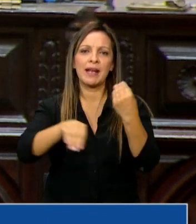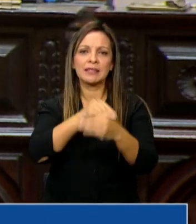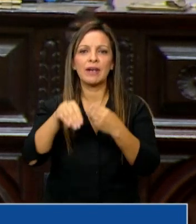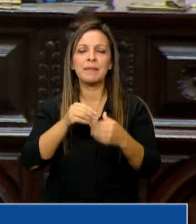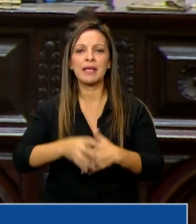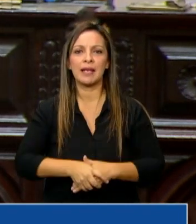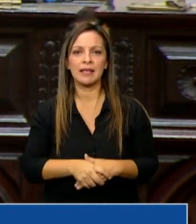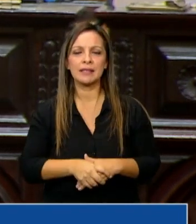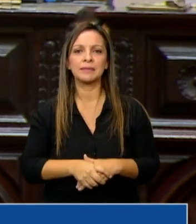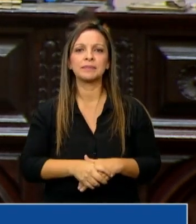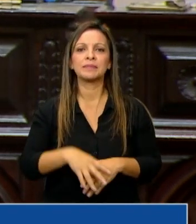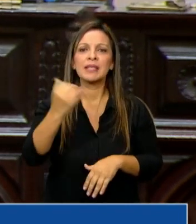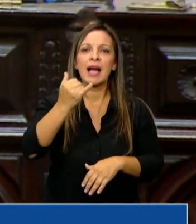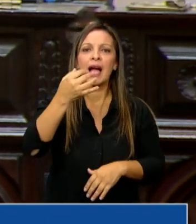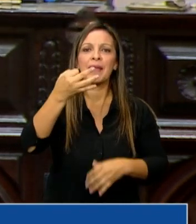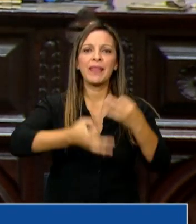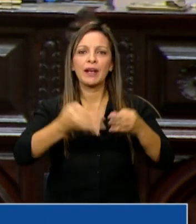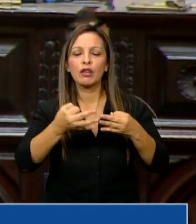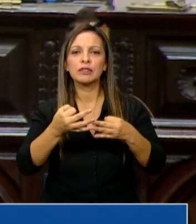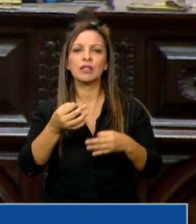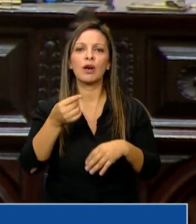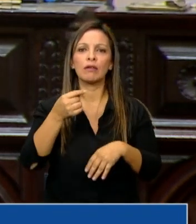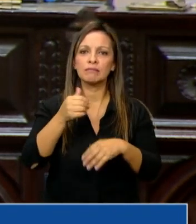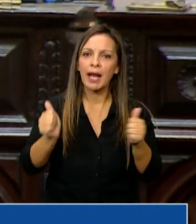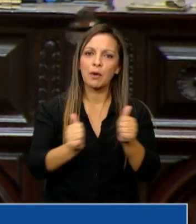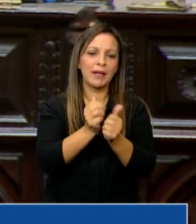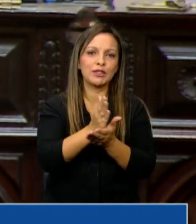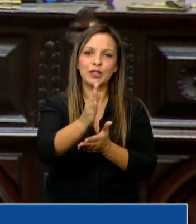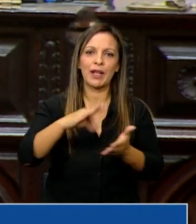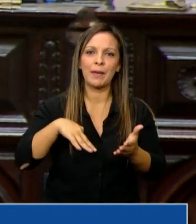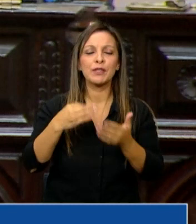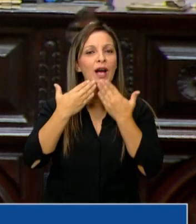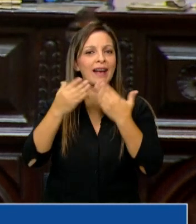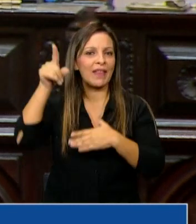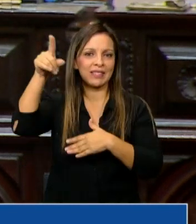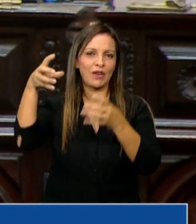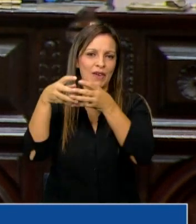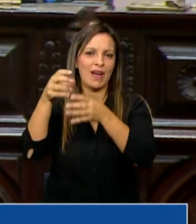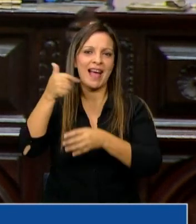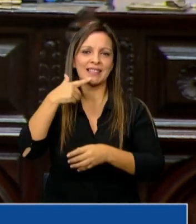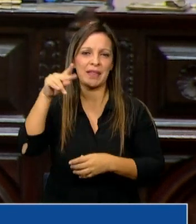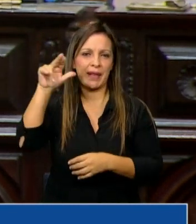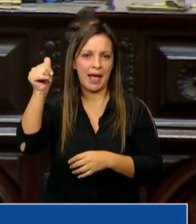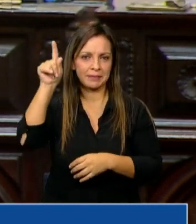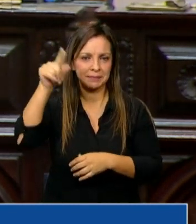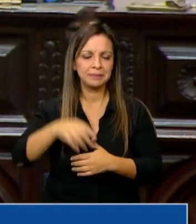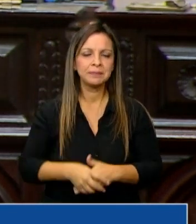llegan a un diagnóstico y acompañarlos en el trayecto de la vida, así que les agradezco que estén presentes.